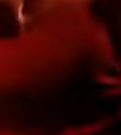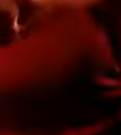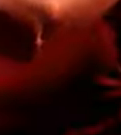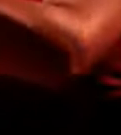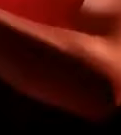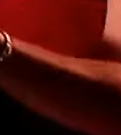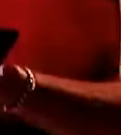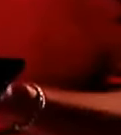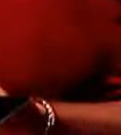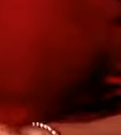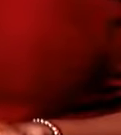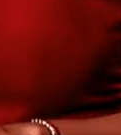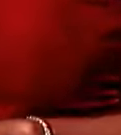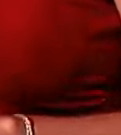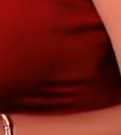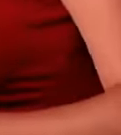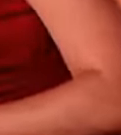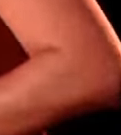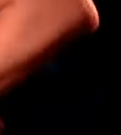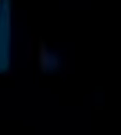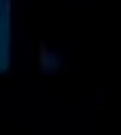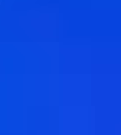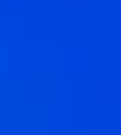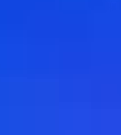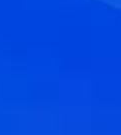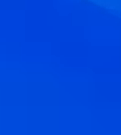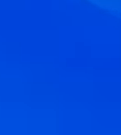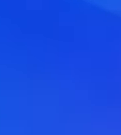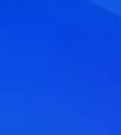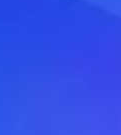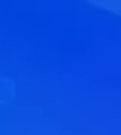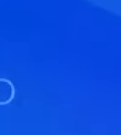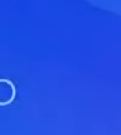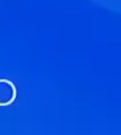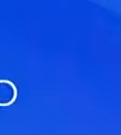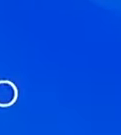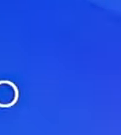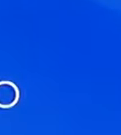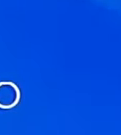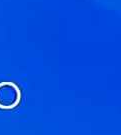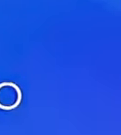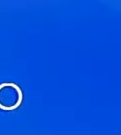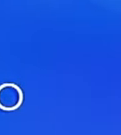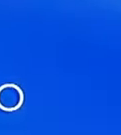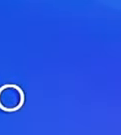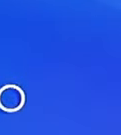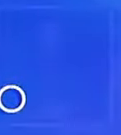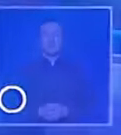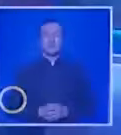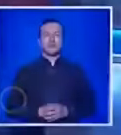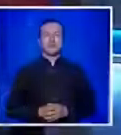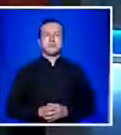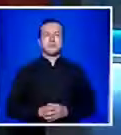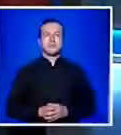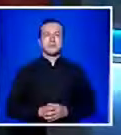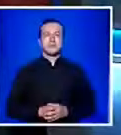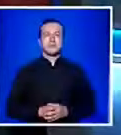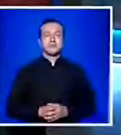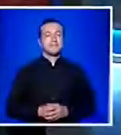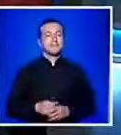sociales, aplicaciones y cuentas bancarias. Juntos somos más seguridad porque juntos nos cuidamos.